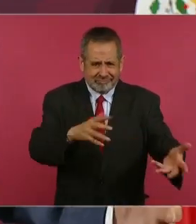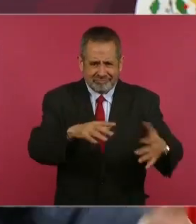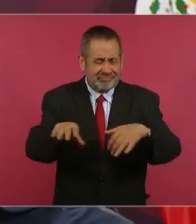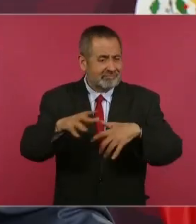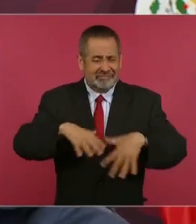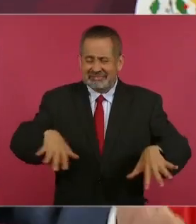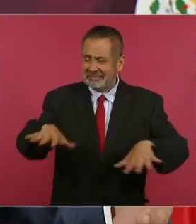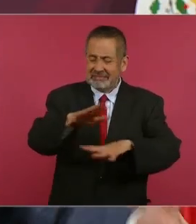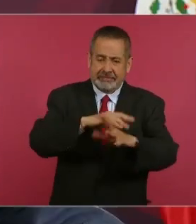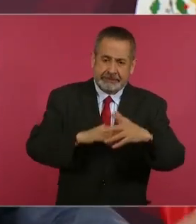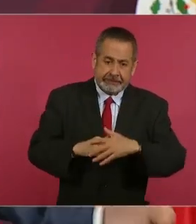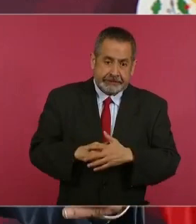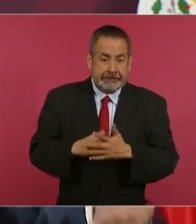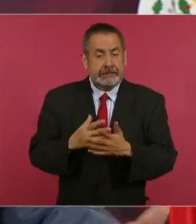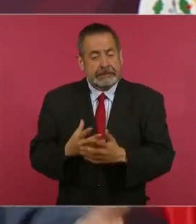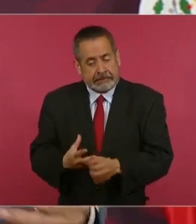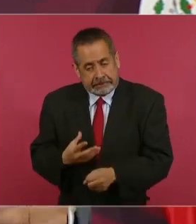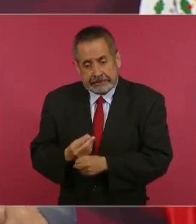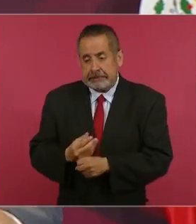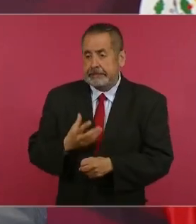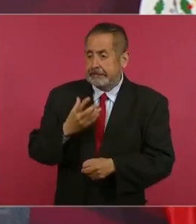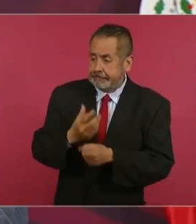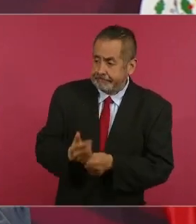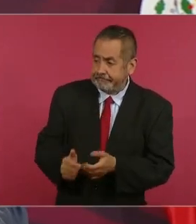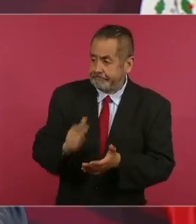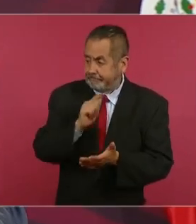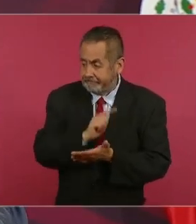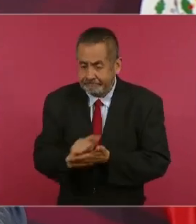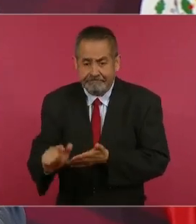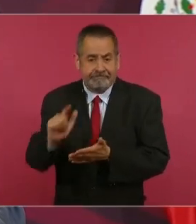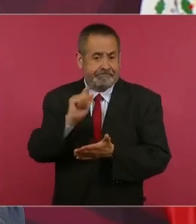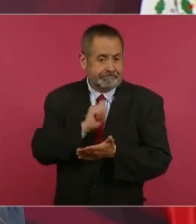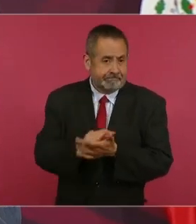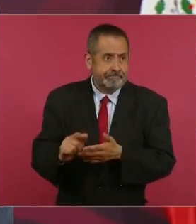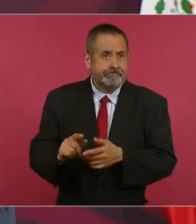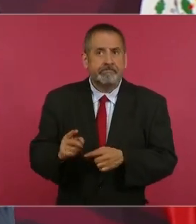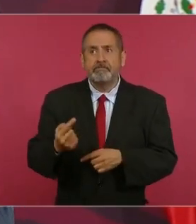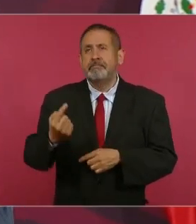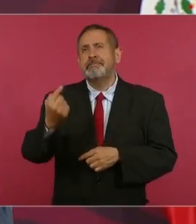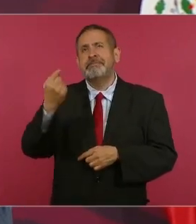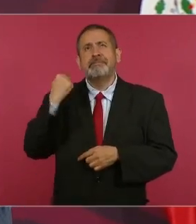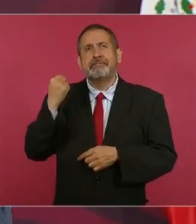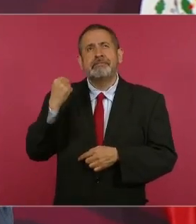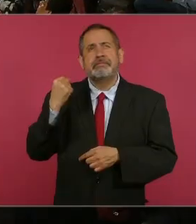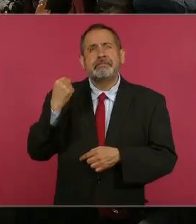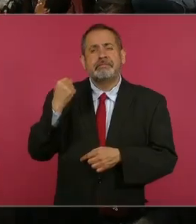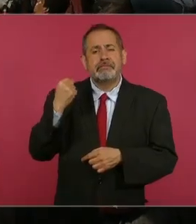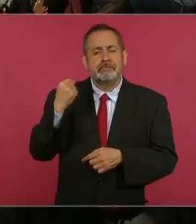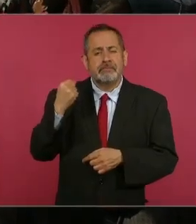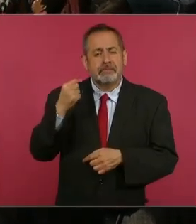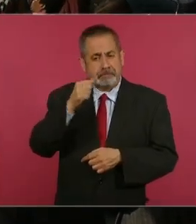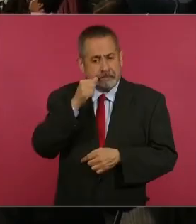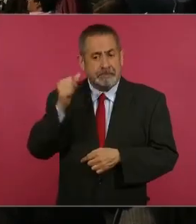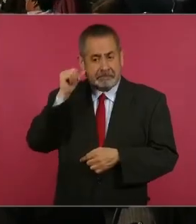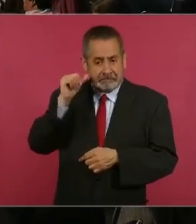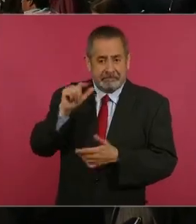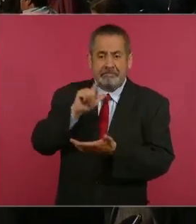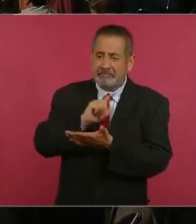se viene haciendo desde el día de